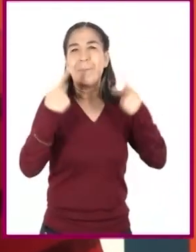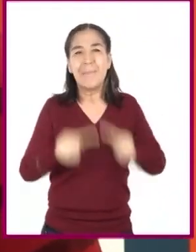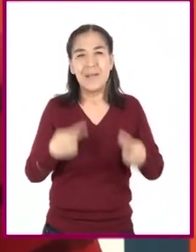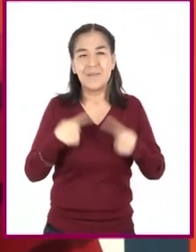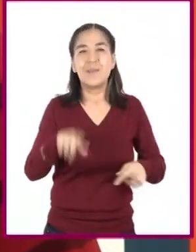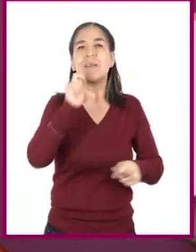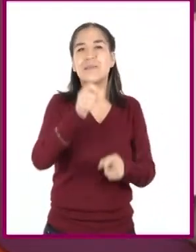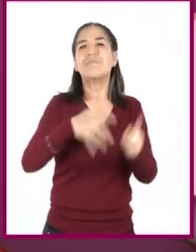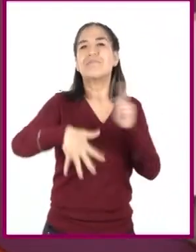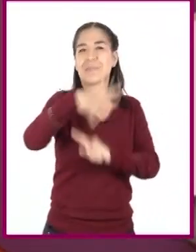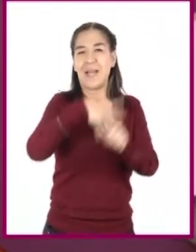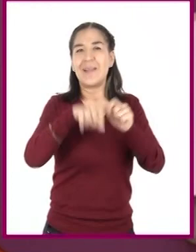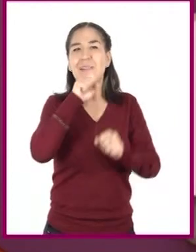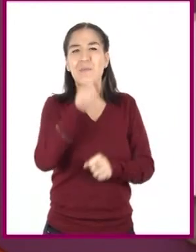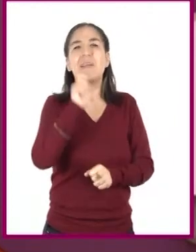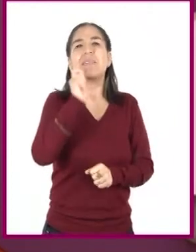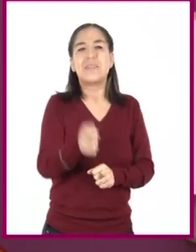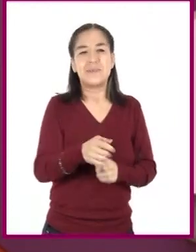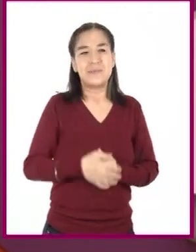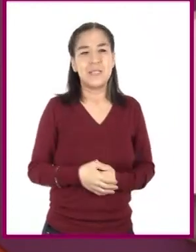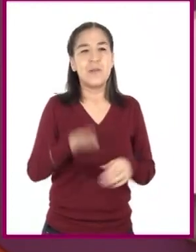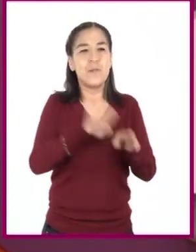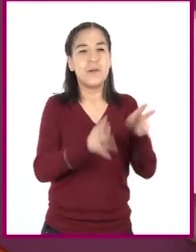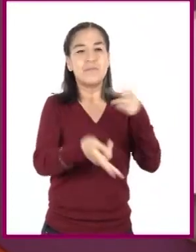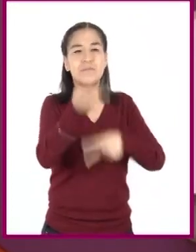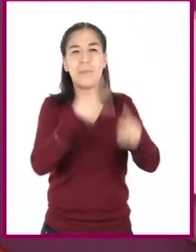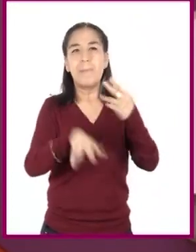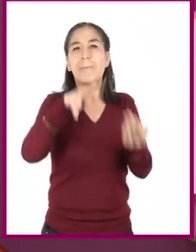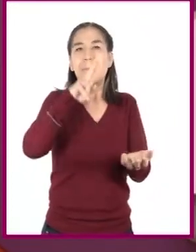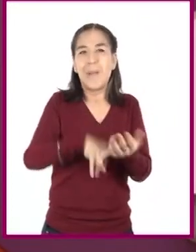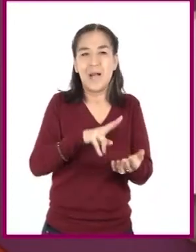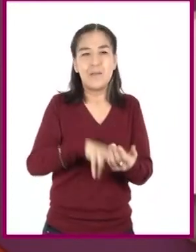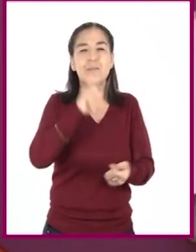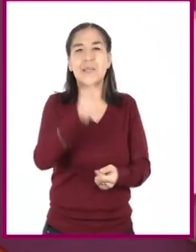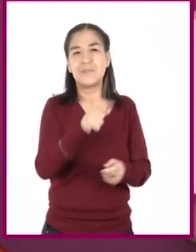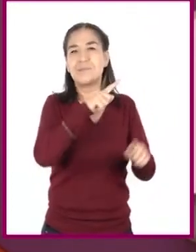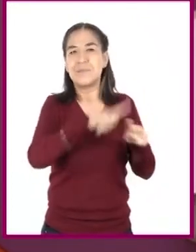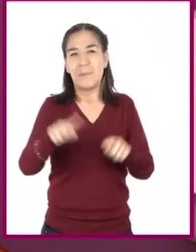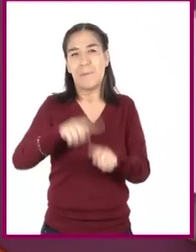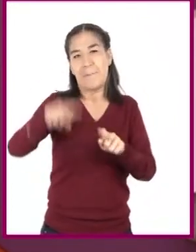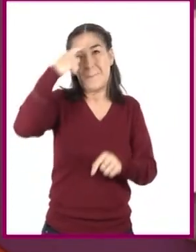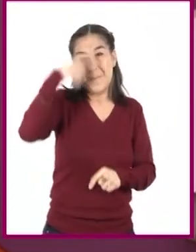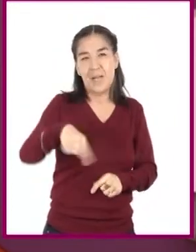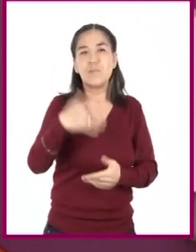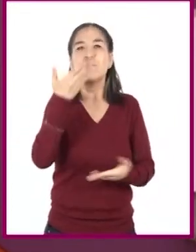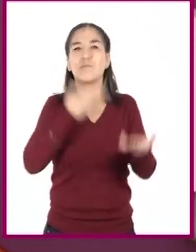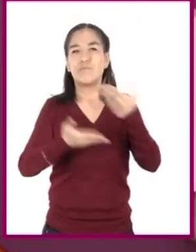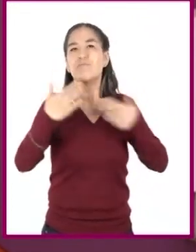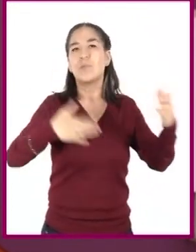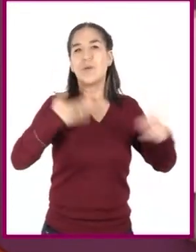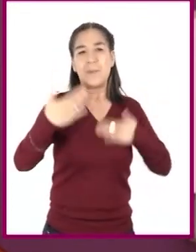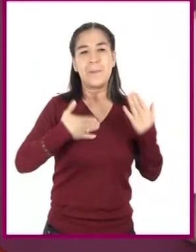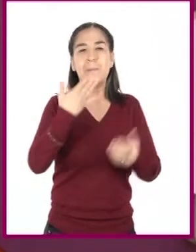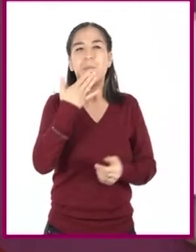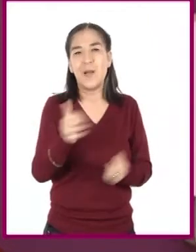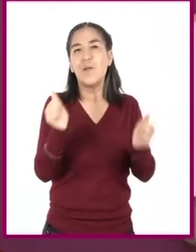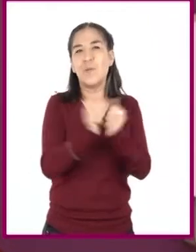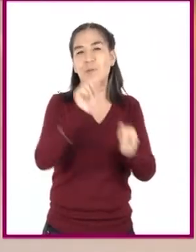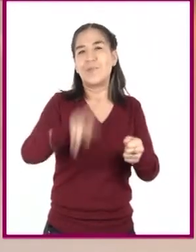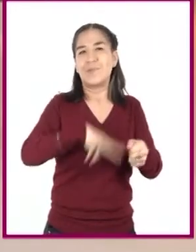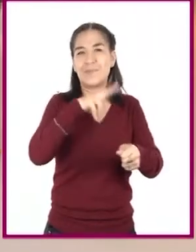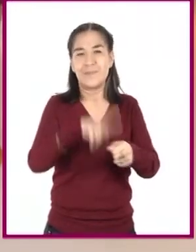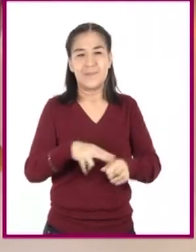con el entorno da lugar a la existencia de valores y acciones que contribuyen a una convivencia armónica con la